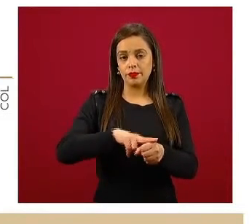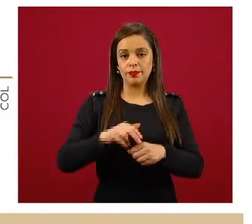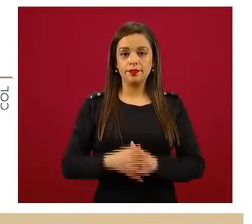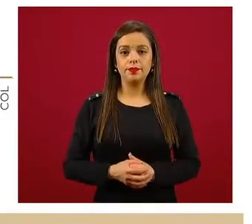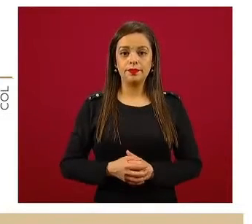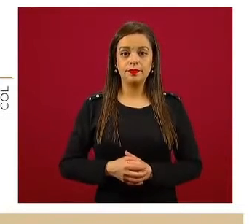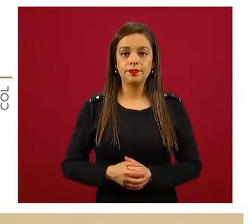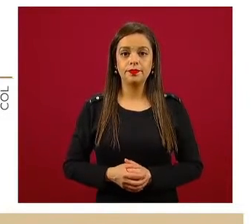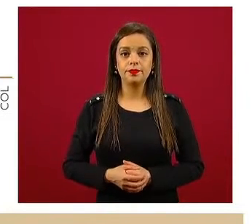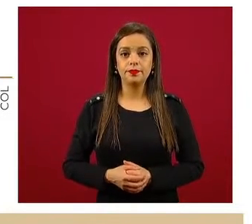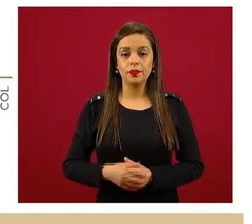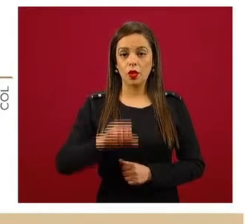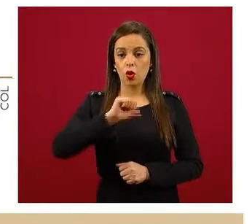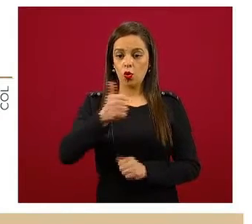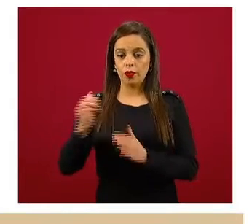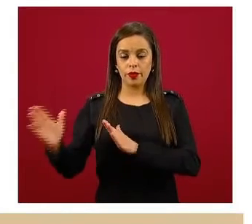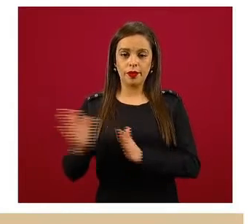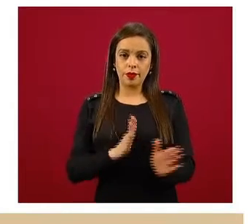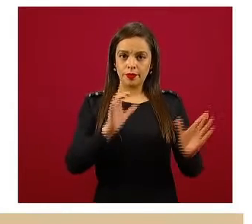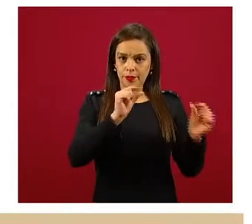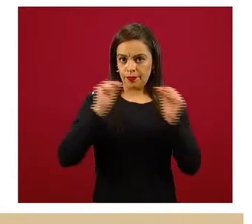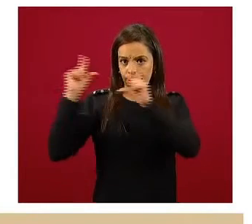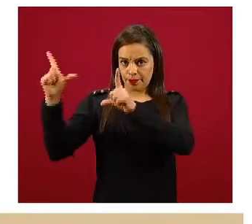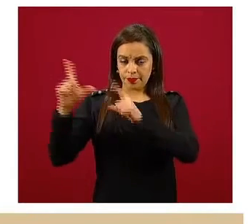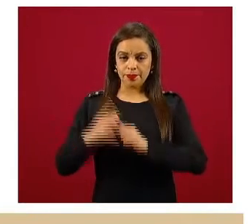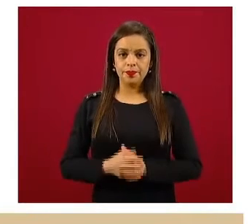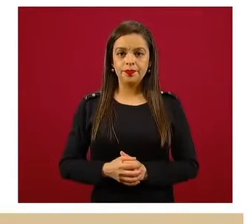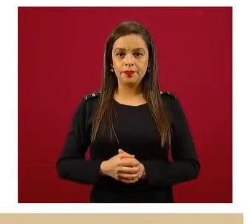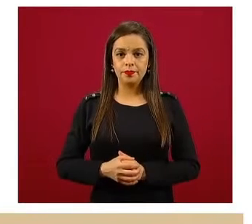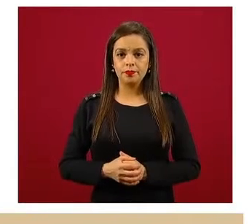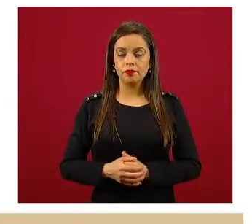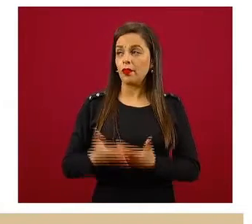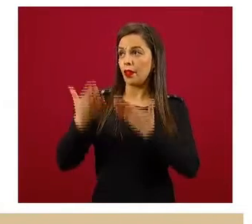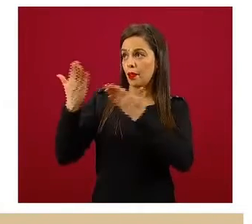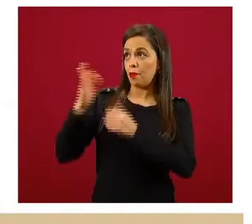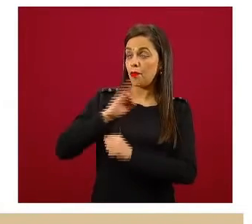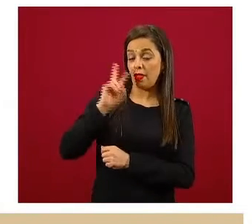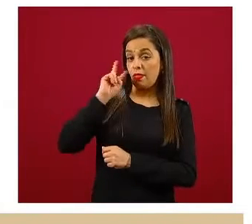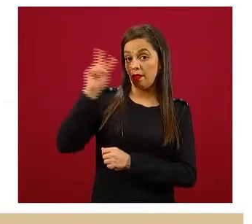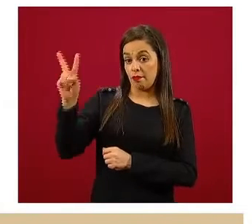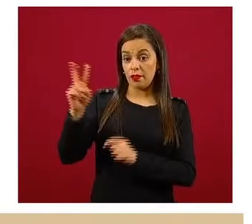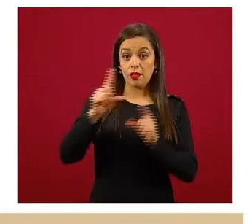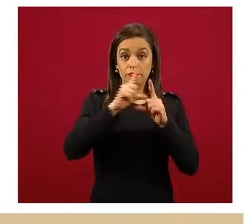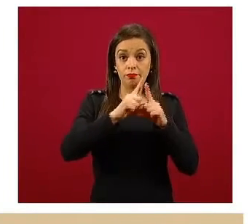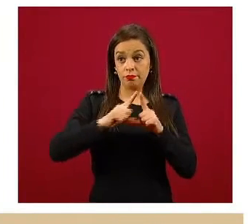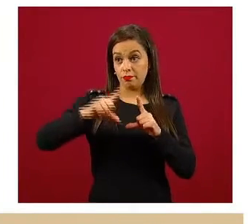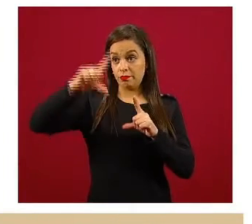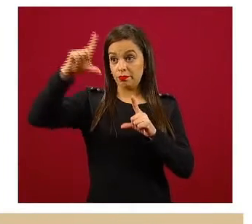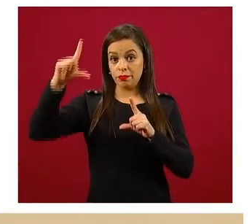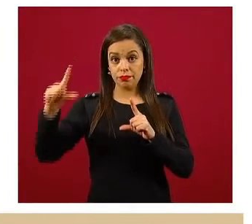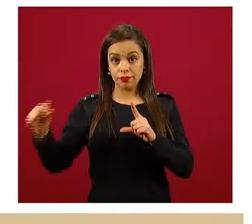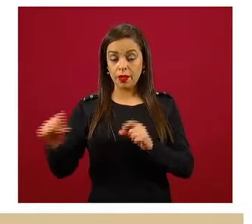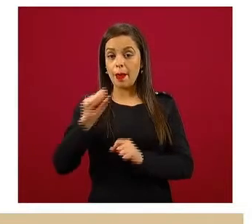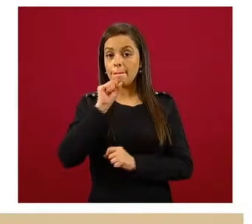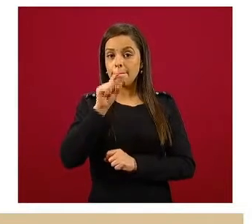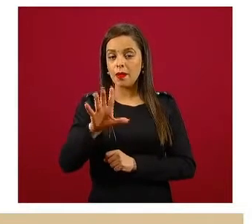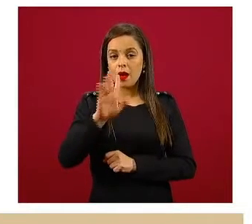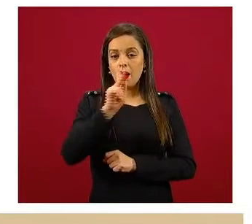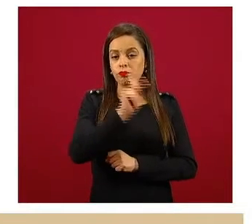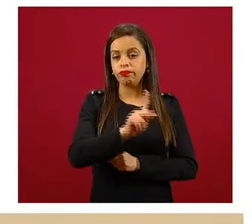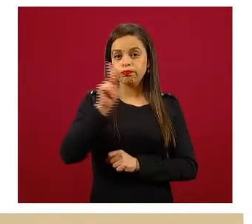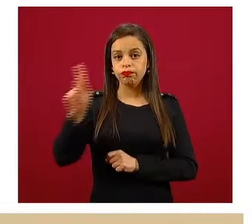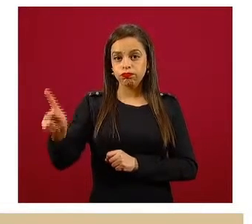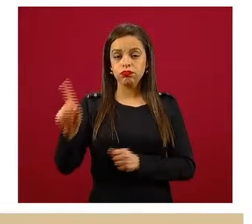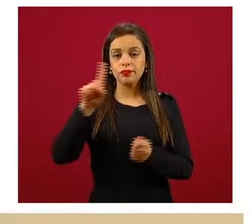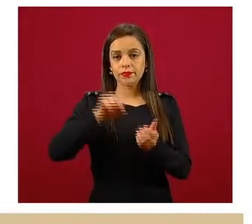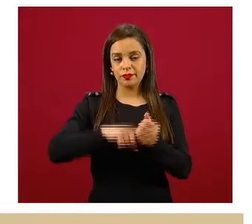En la siguiente diapositiva podemos ver una curva epidémica similar a la que vemos de los casos a nivel